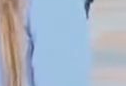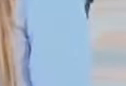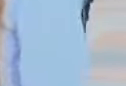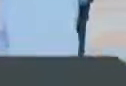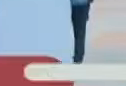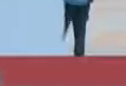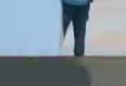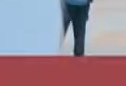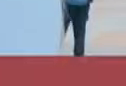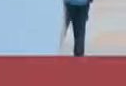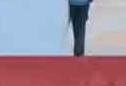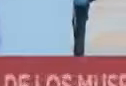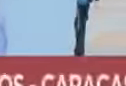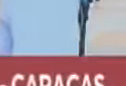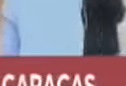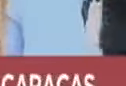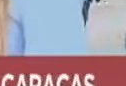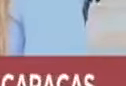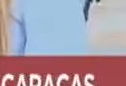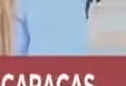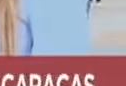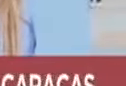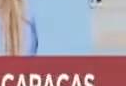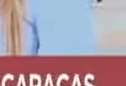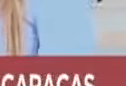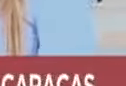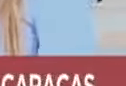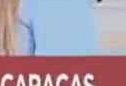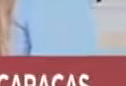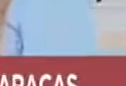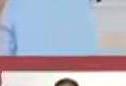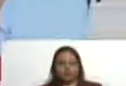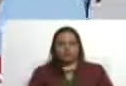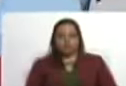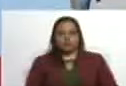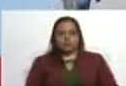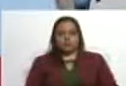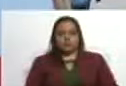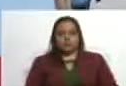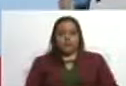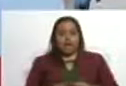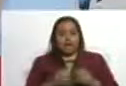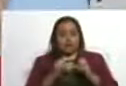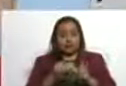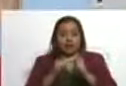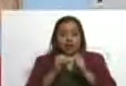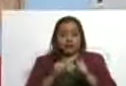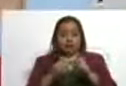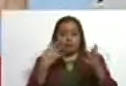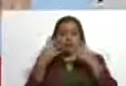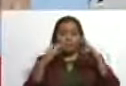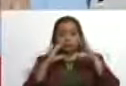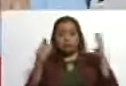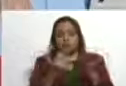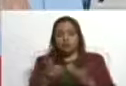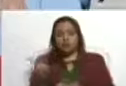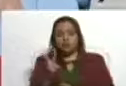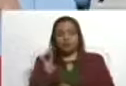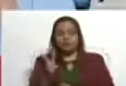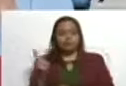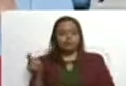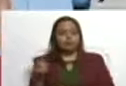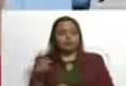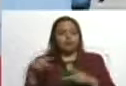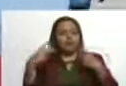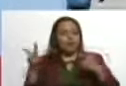y continuamos en vivo y en directo desde el Festival Mundial Viva Venezuela. ¿Quién está tocando ahorita, mi estimada María Gabriela? José Delgado, justamente tú me estabas diciendo